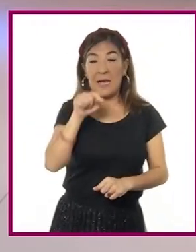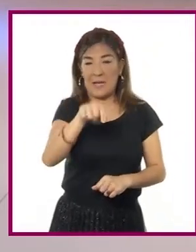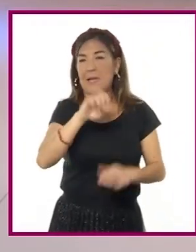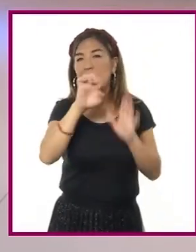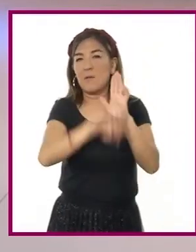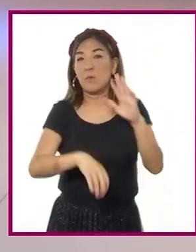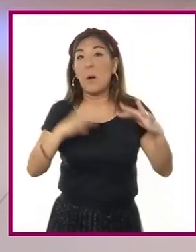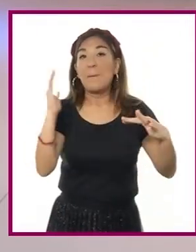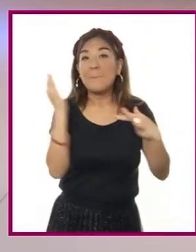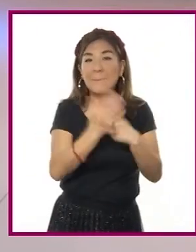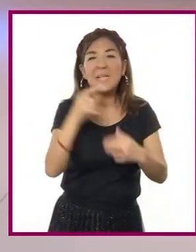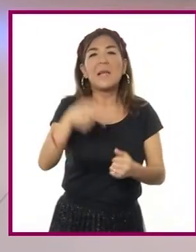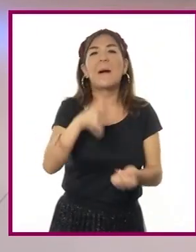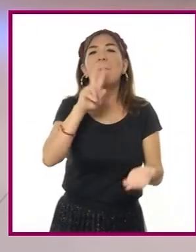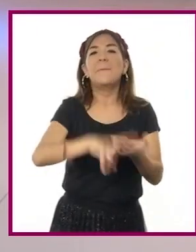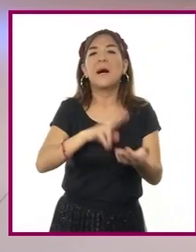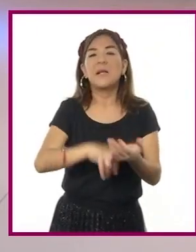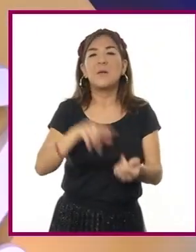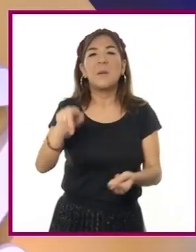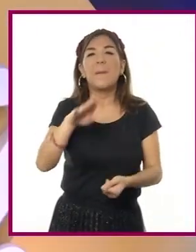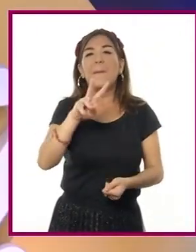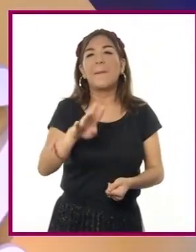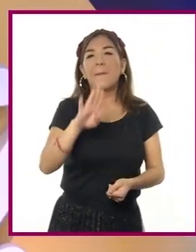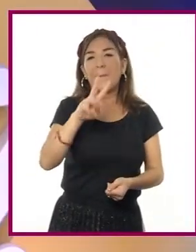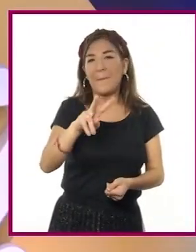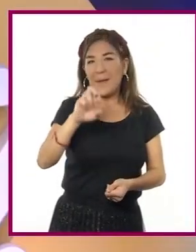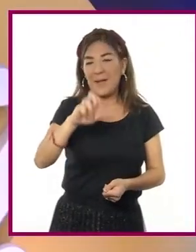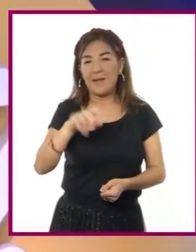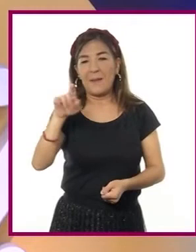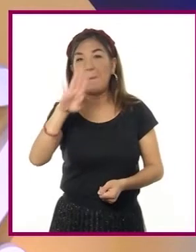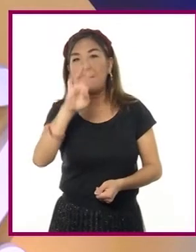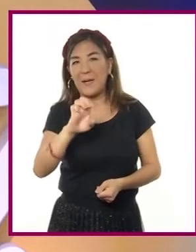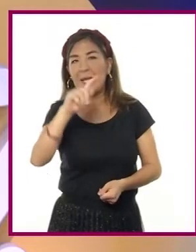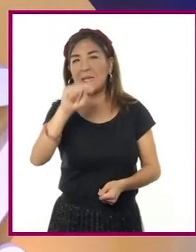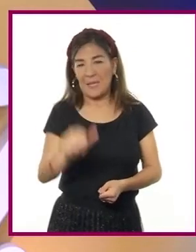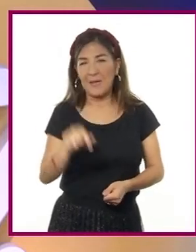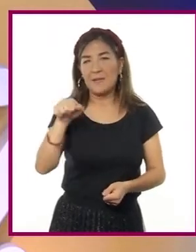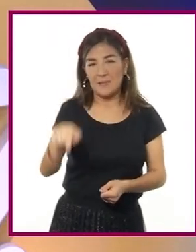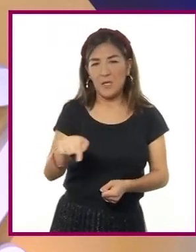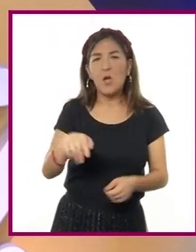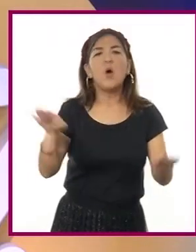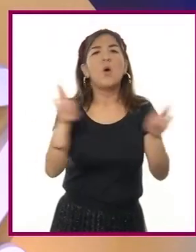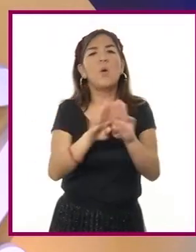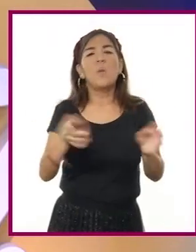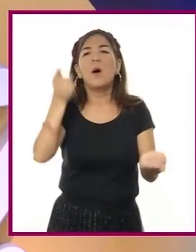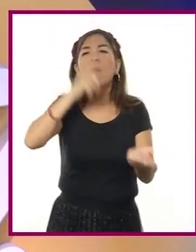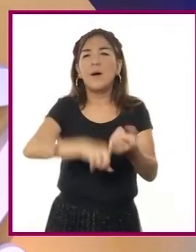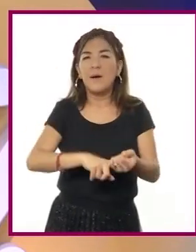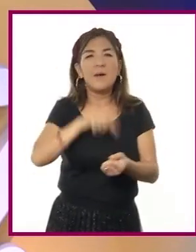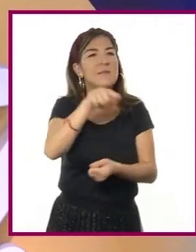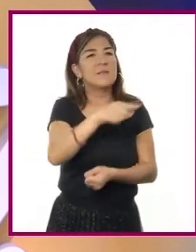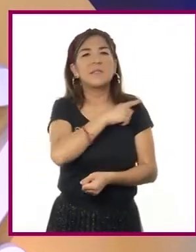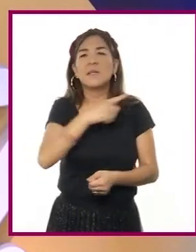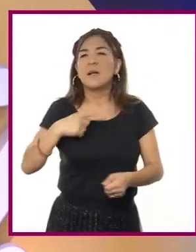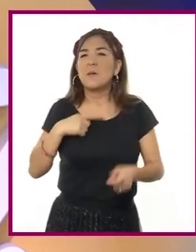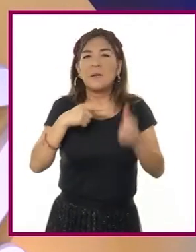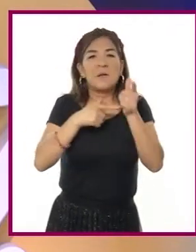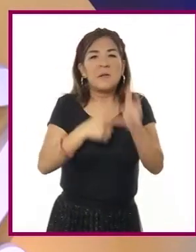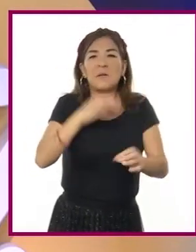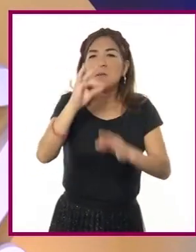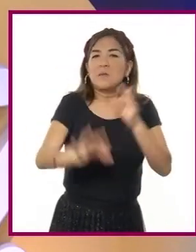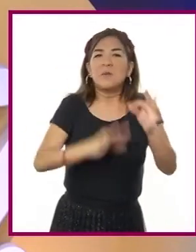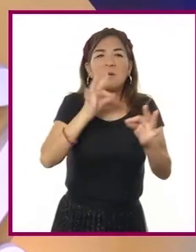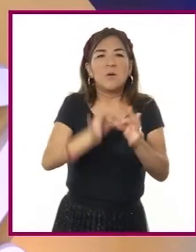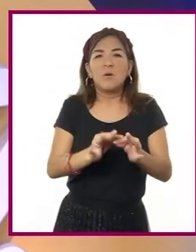mitad del valor del ángulo beta. Se observa que esta condición siempre se va a cumplir para cualquier